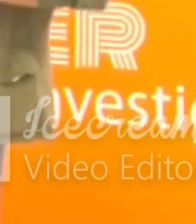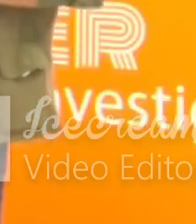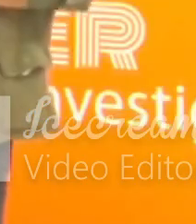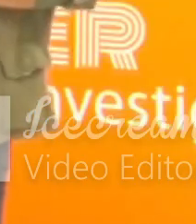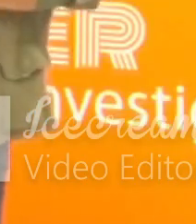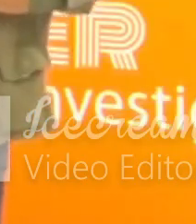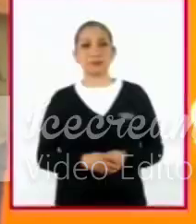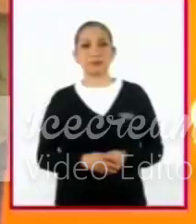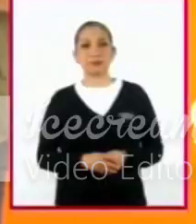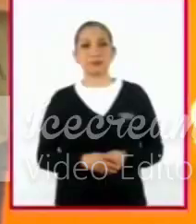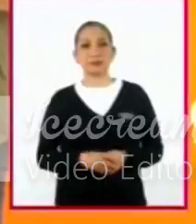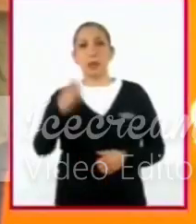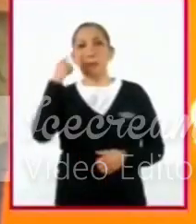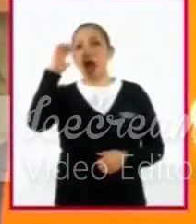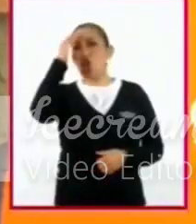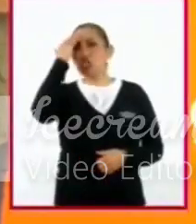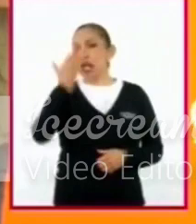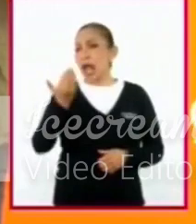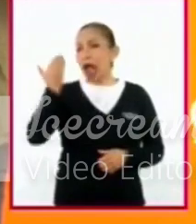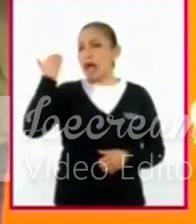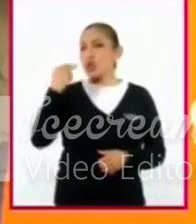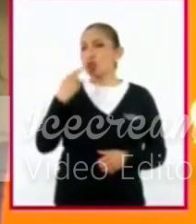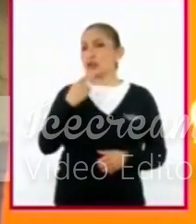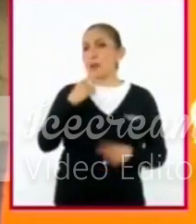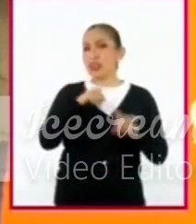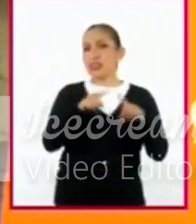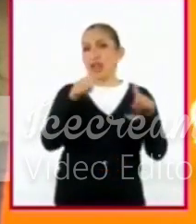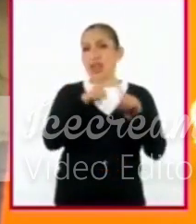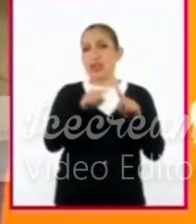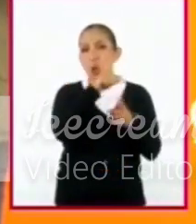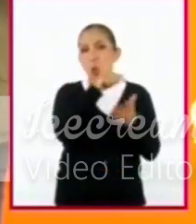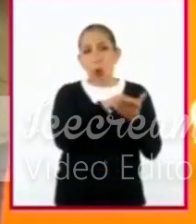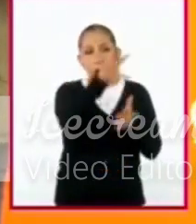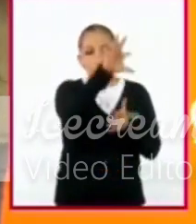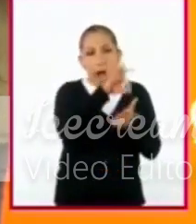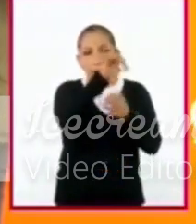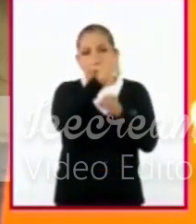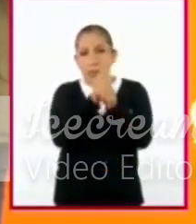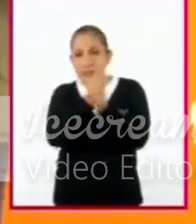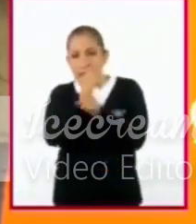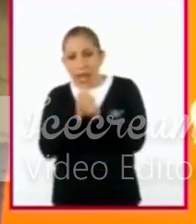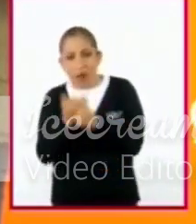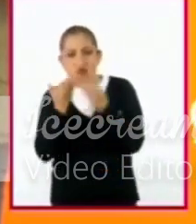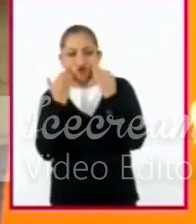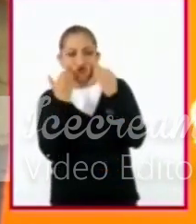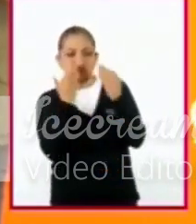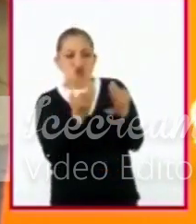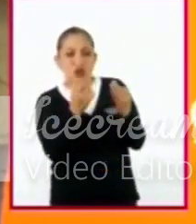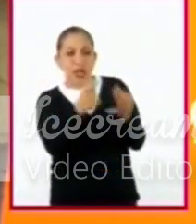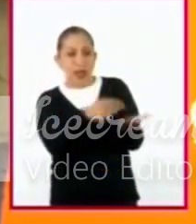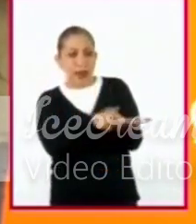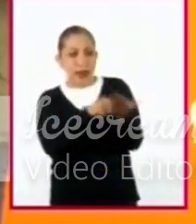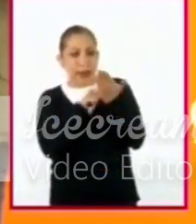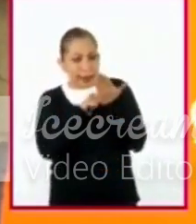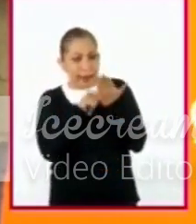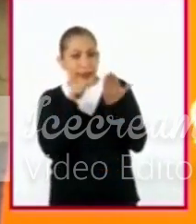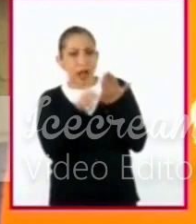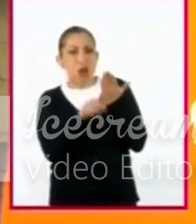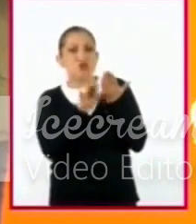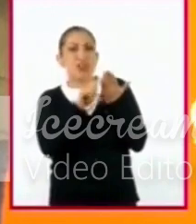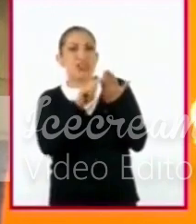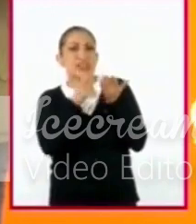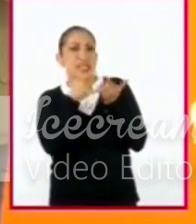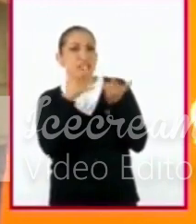Para conocer el pasado, empleamos fuentes históricas, es decir, testimonios que nos han llegado de esos tiempos.